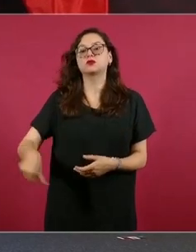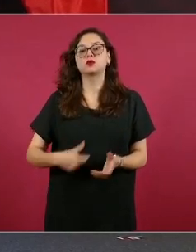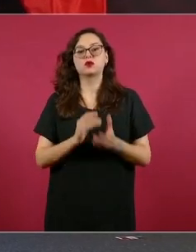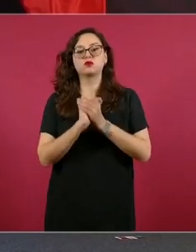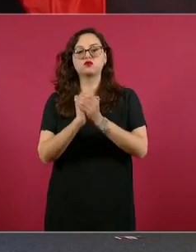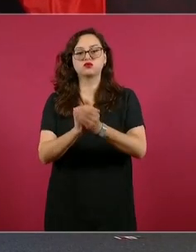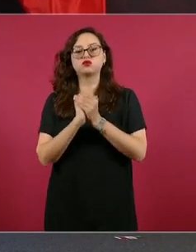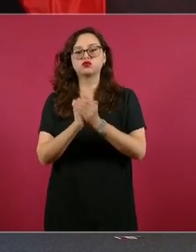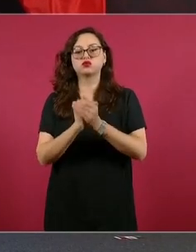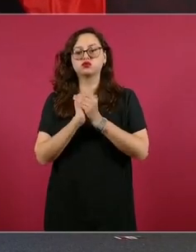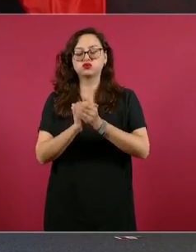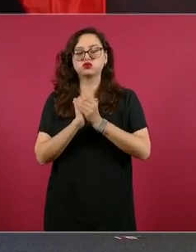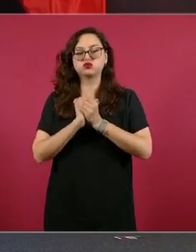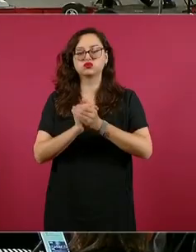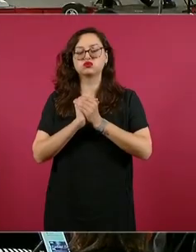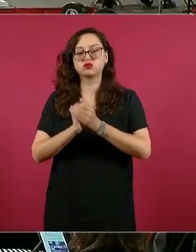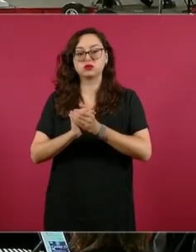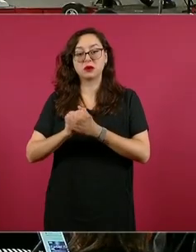y de maestro,